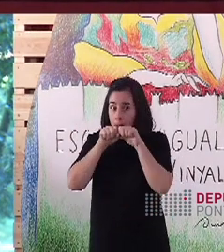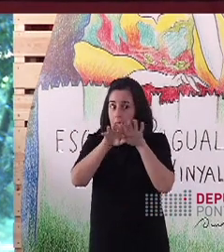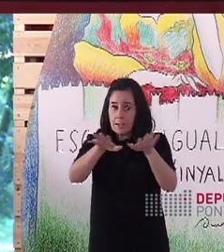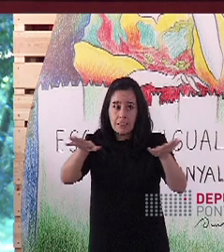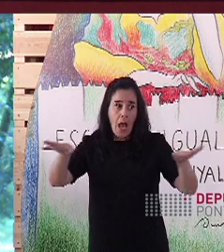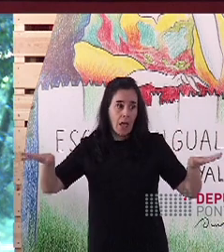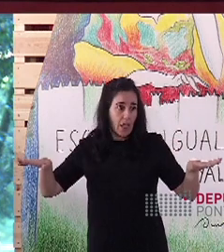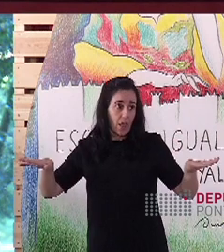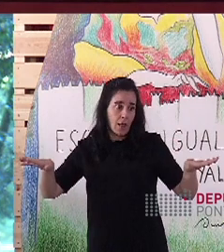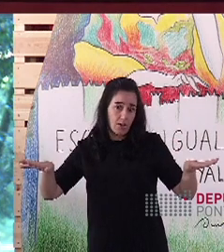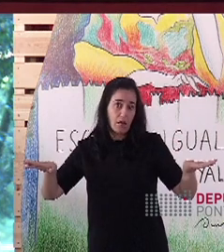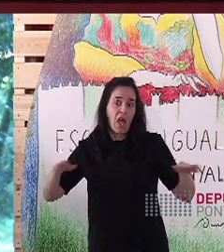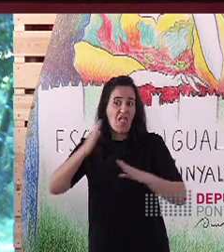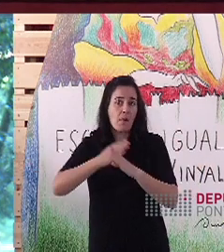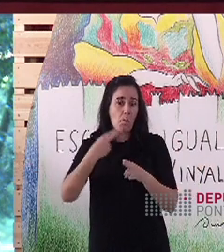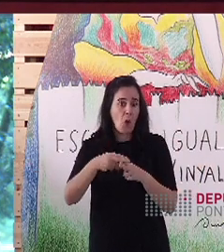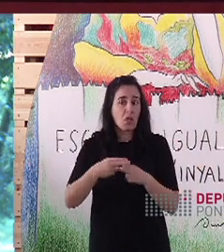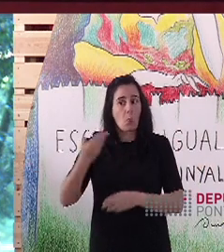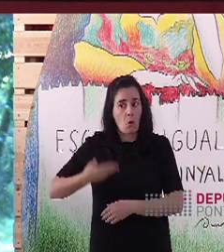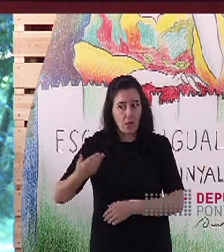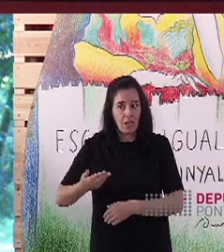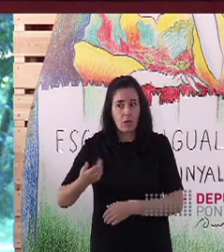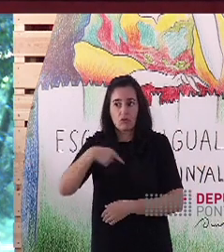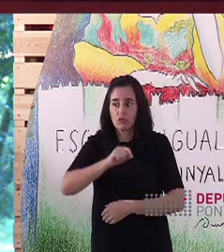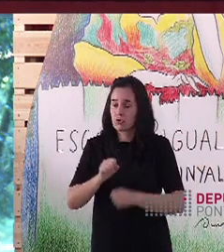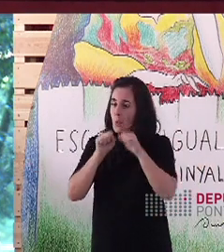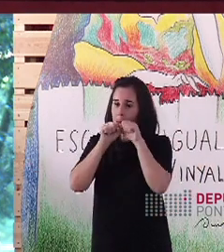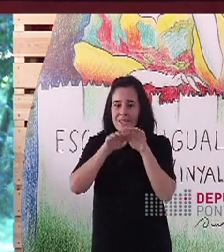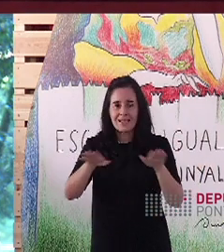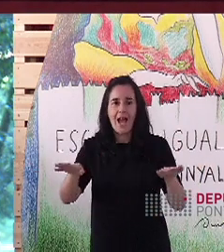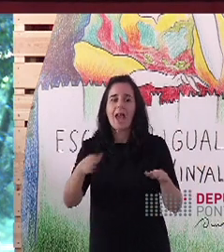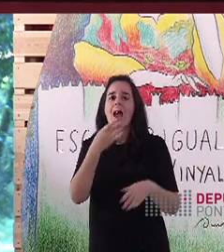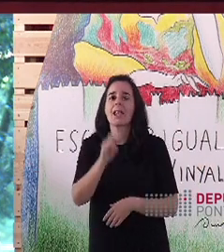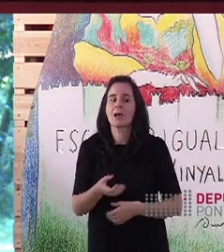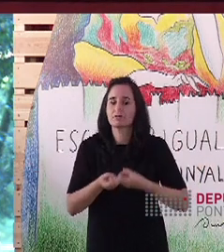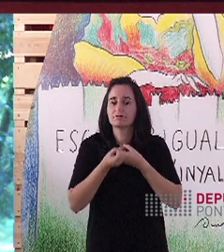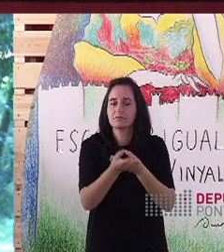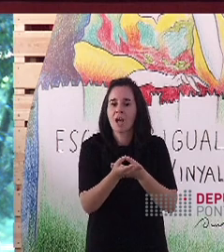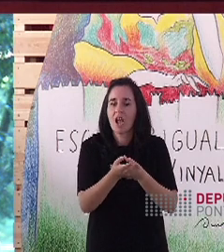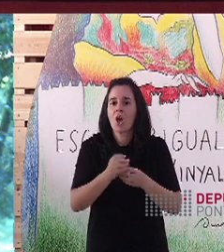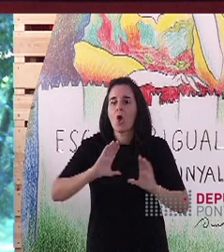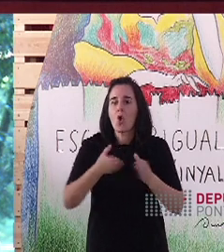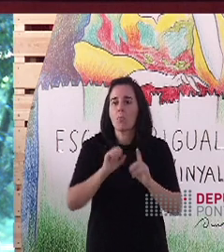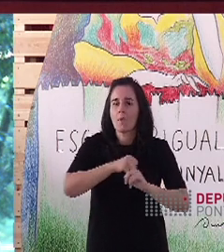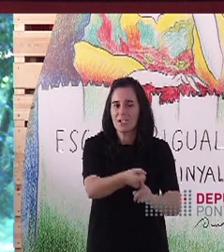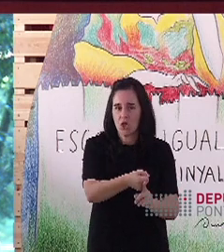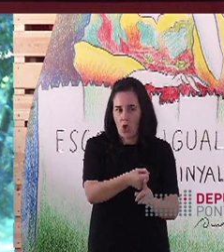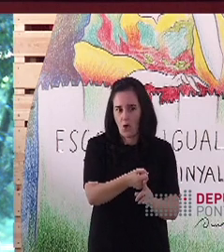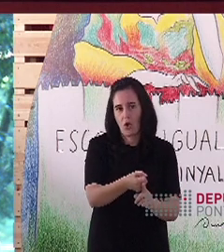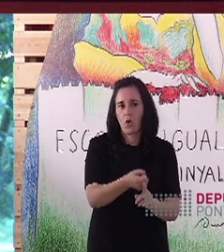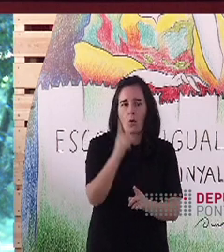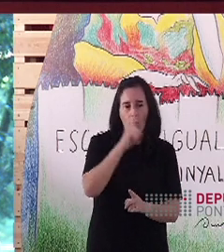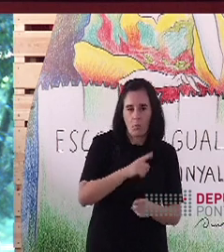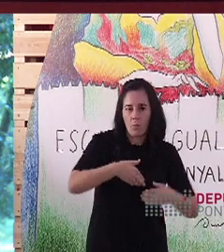muy importante, hemos enviado un mensaje al lobby proxeneta. Nuestras universidades no van a estar a